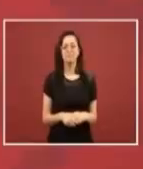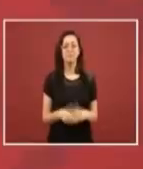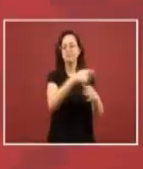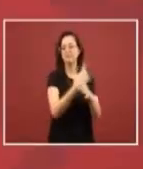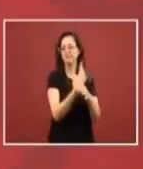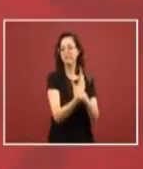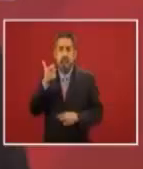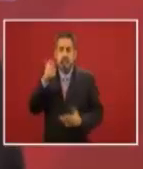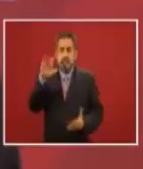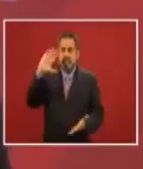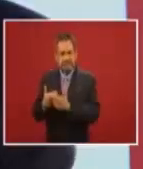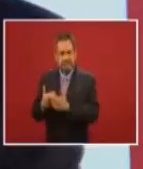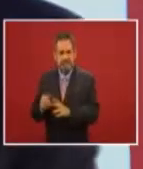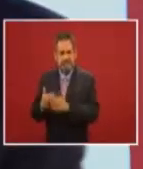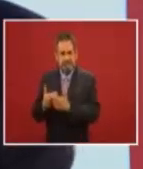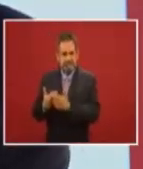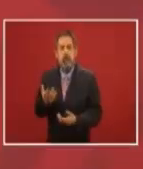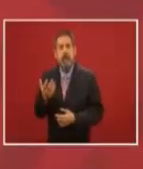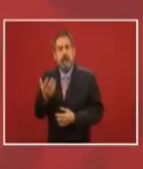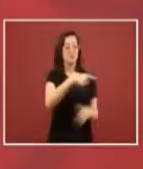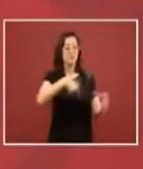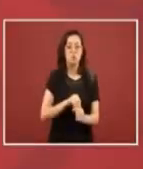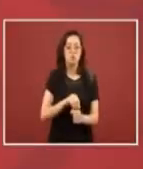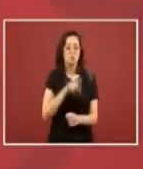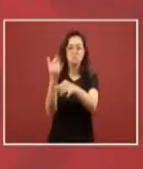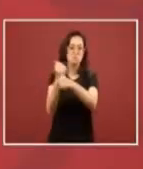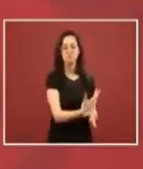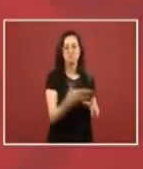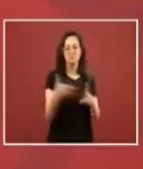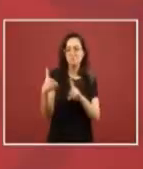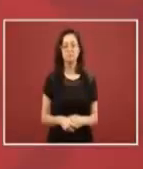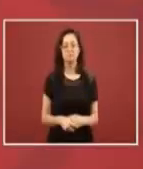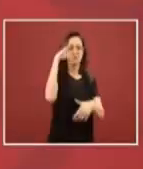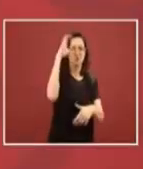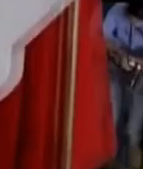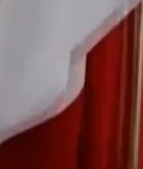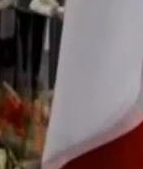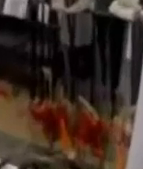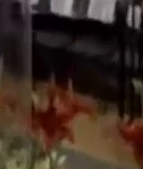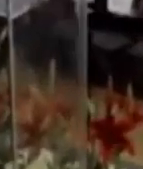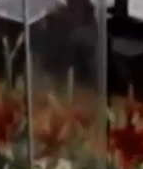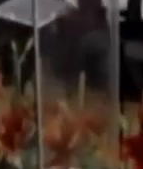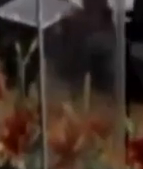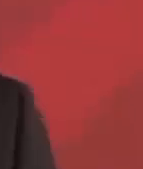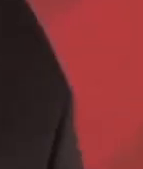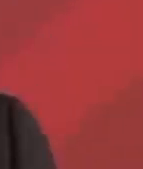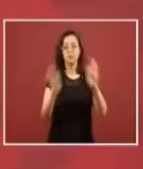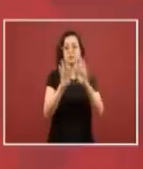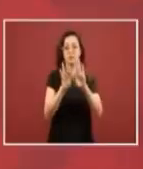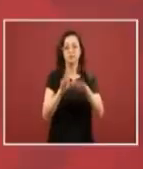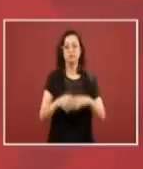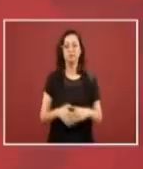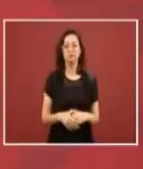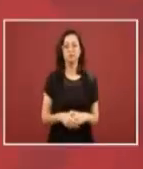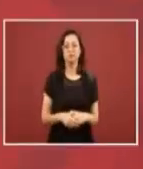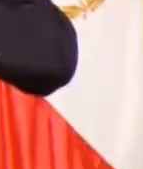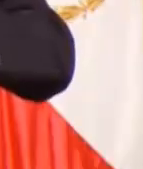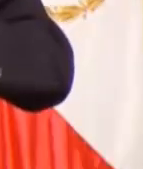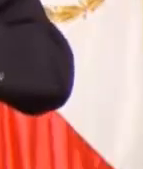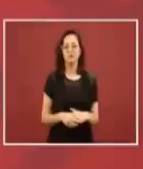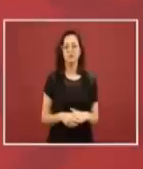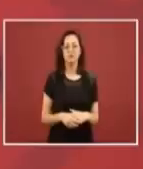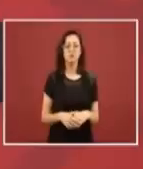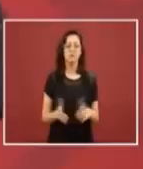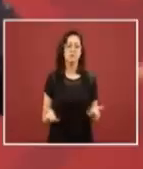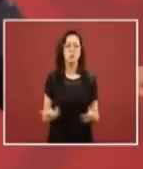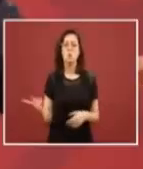Los médicos son humos. Tengo la chota muerta y el culo fuerte. Una cosa es una